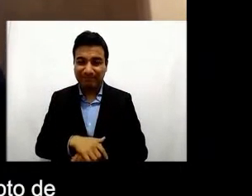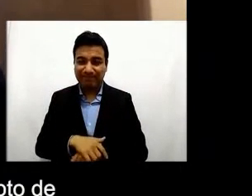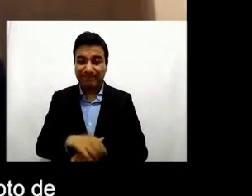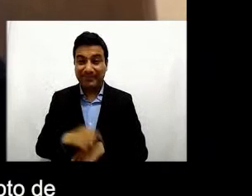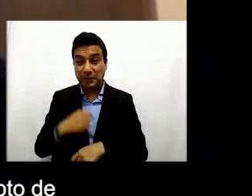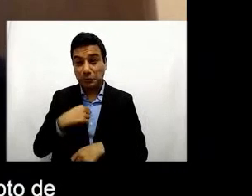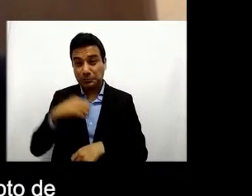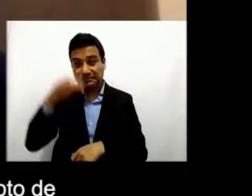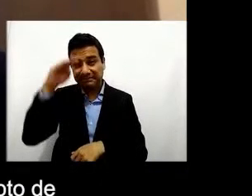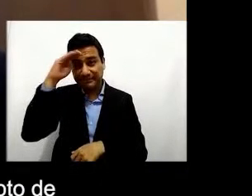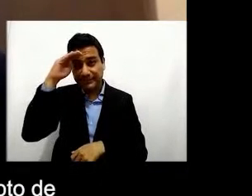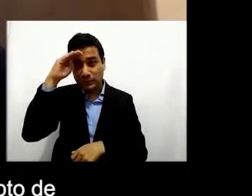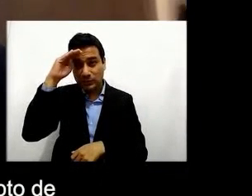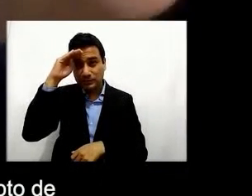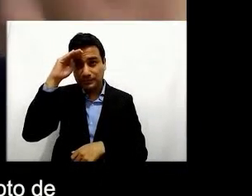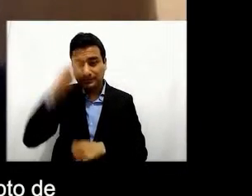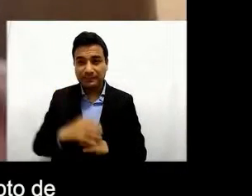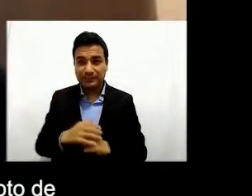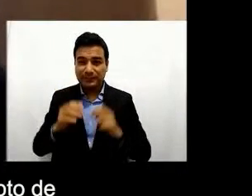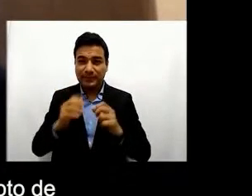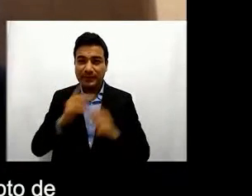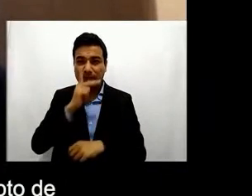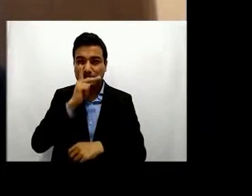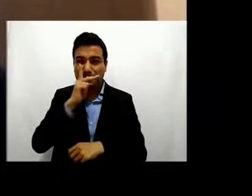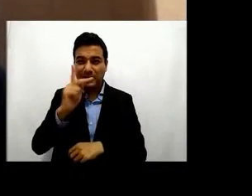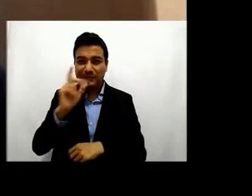ciertos circuitos el concepto de innovación